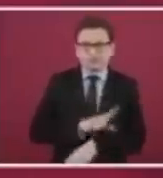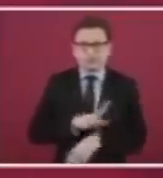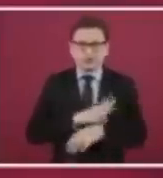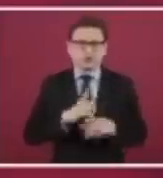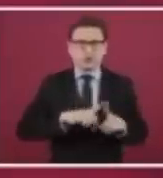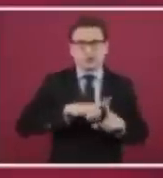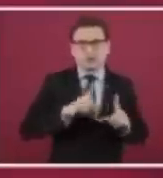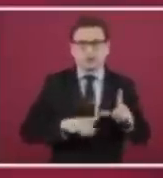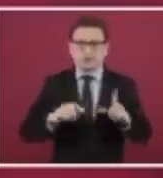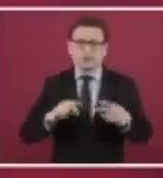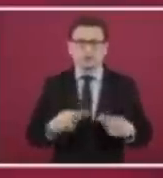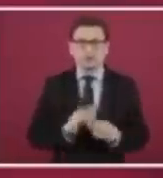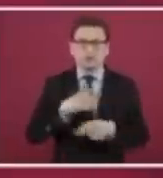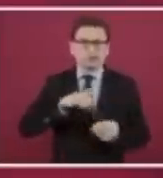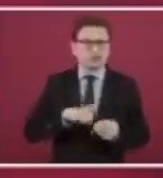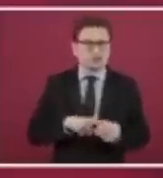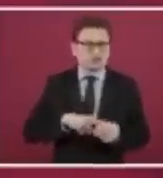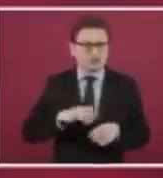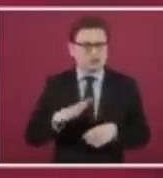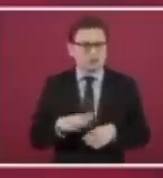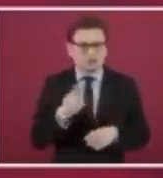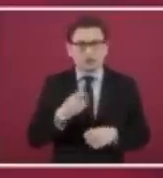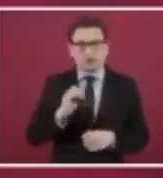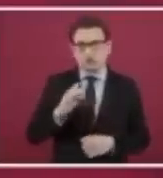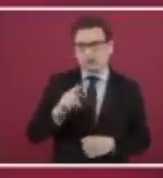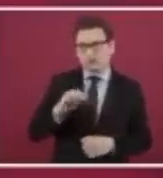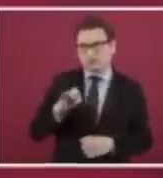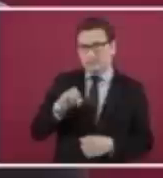Un argumento de Ortiz Mena fue,